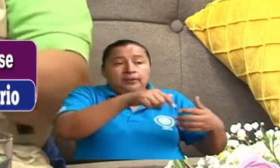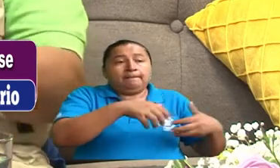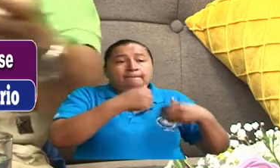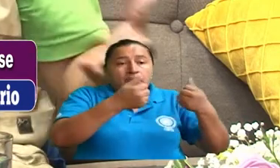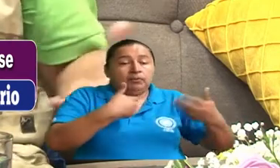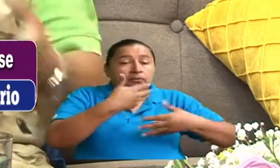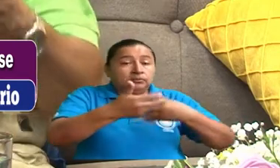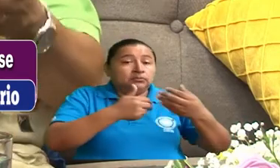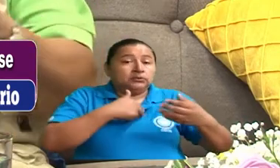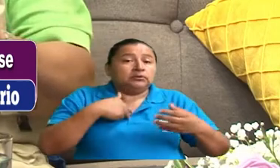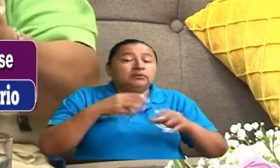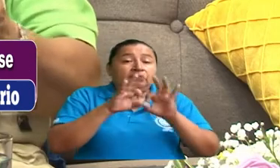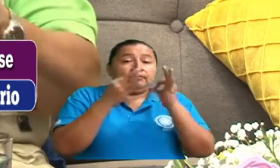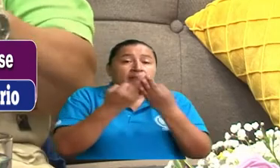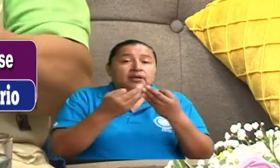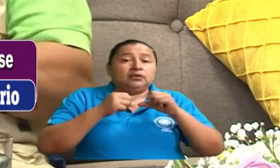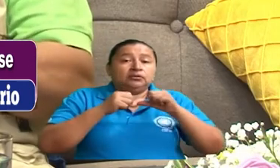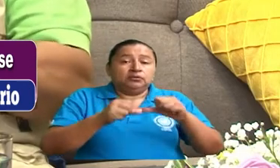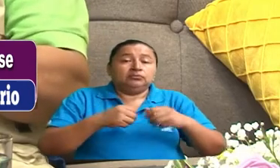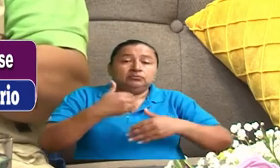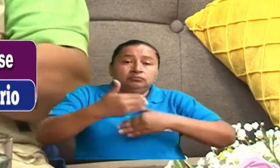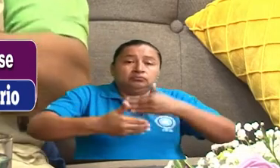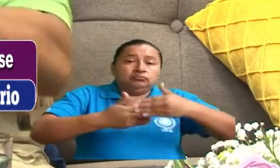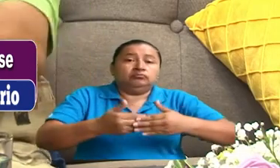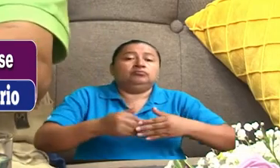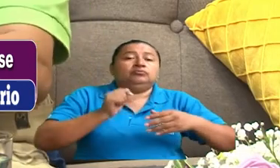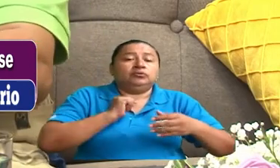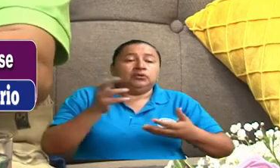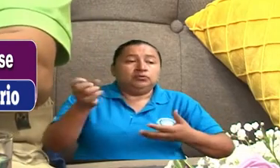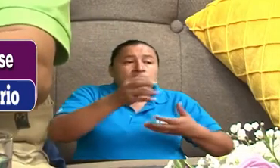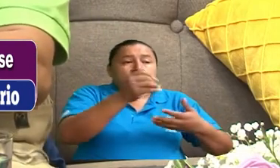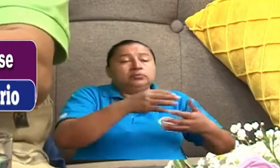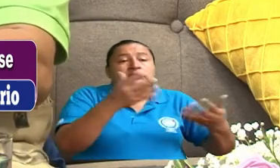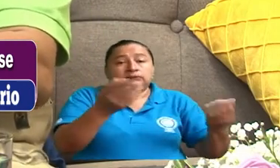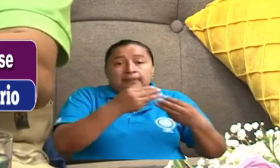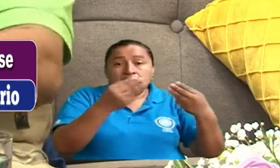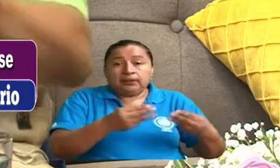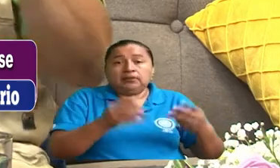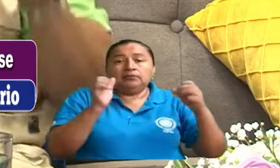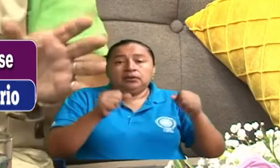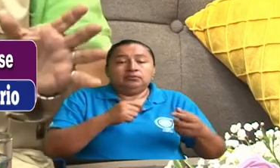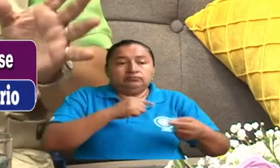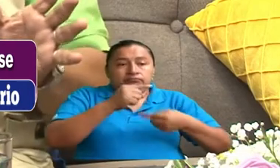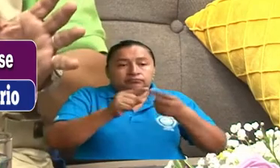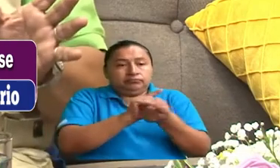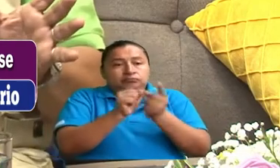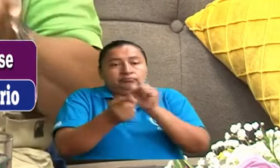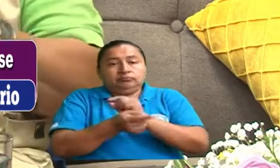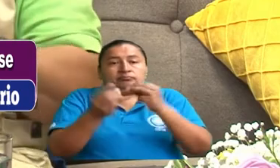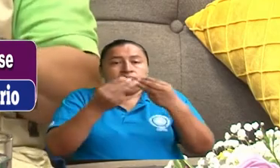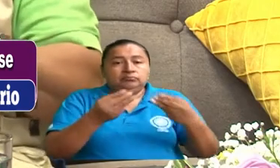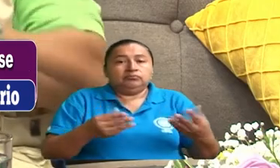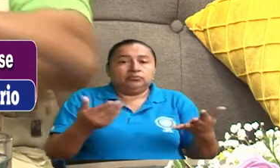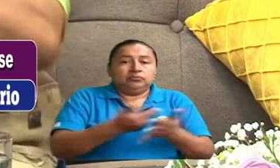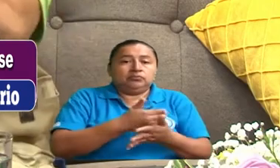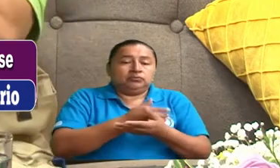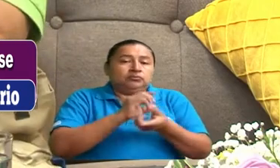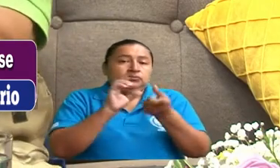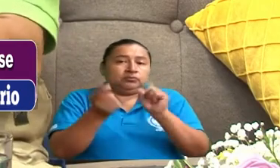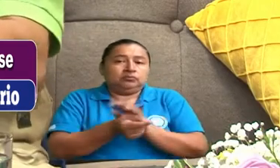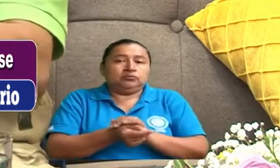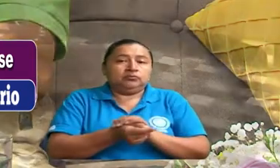que las familias continuemos un proceso de recuperar ese material, ¿verdad? Y transformar ese material a nuevos productos, dándole